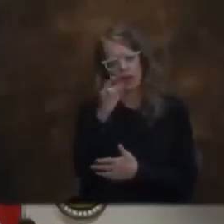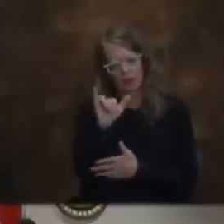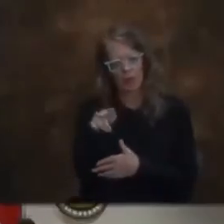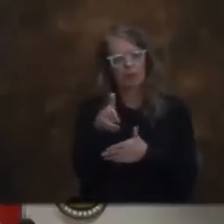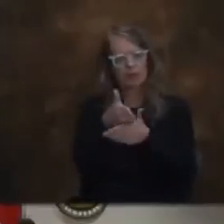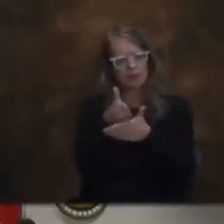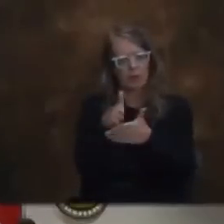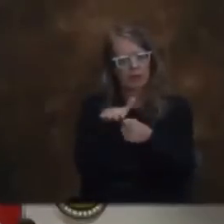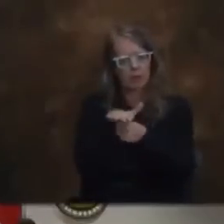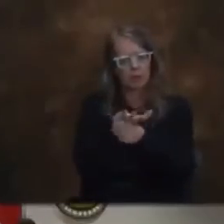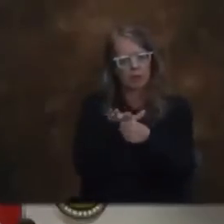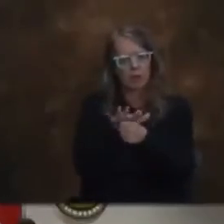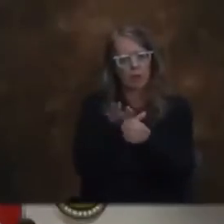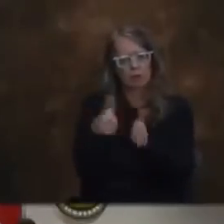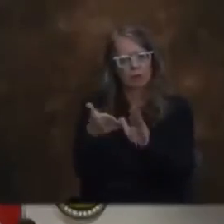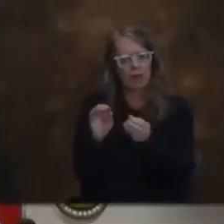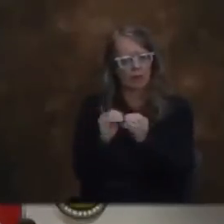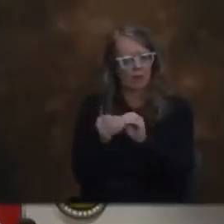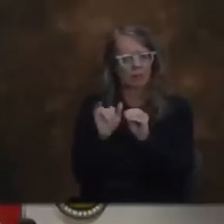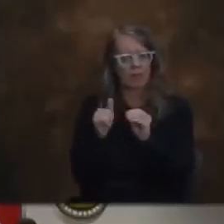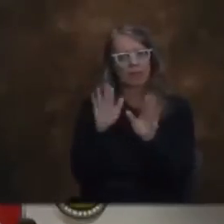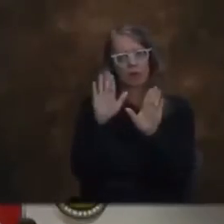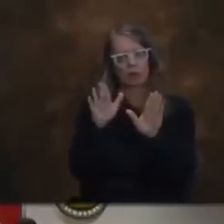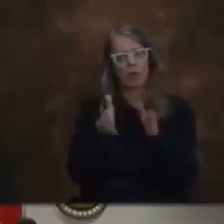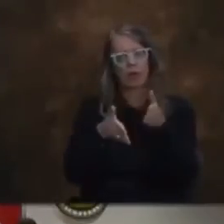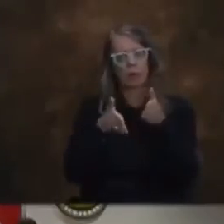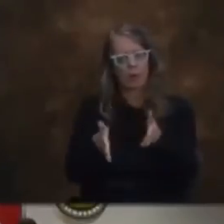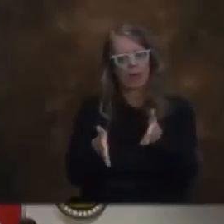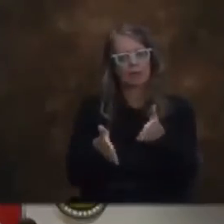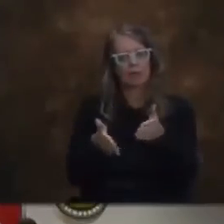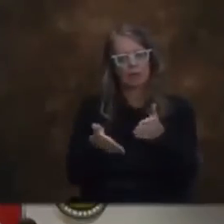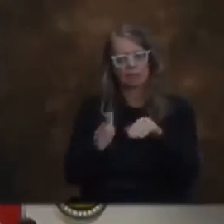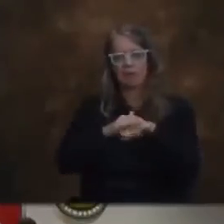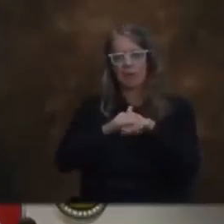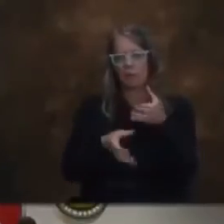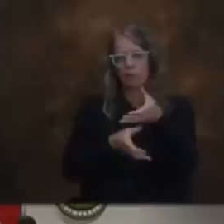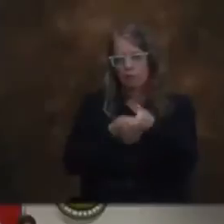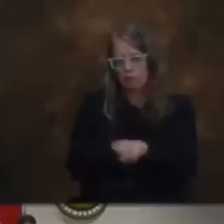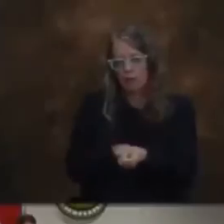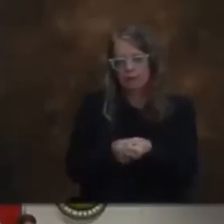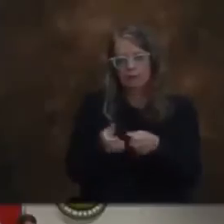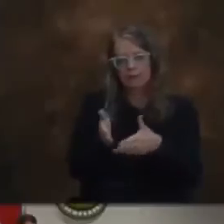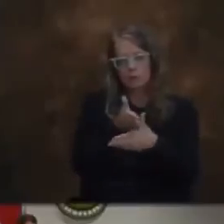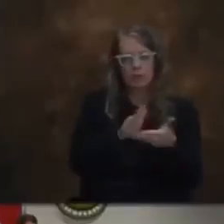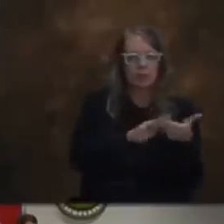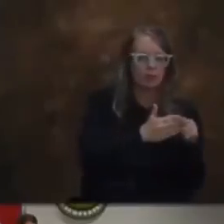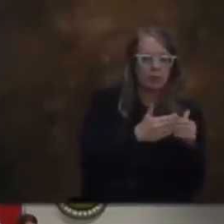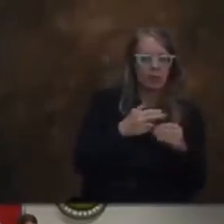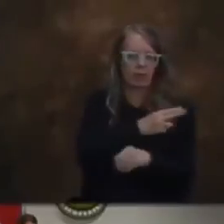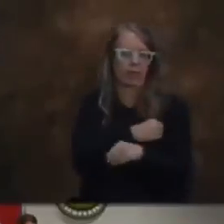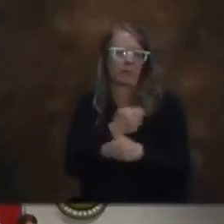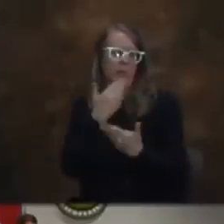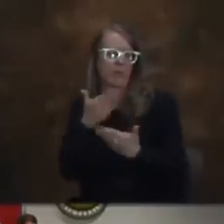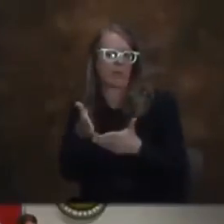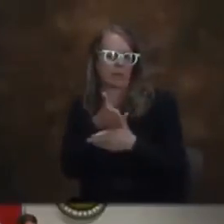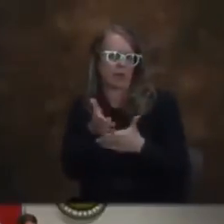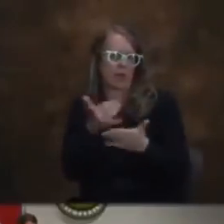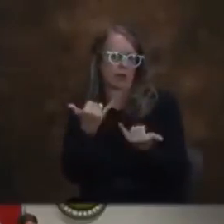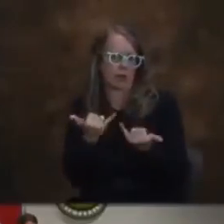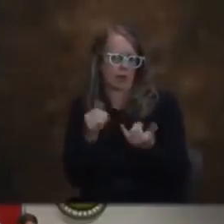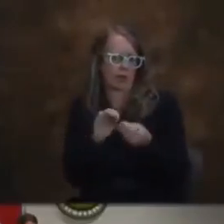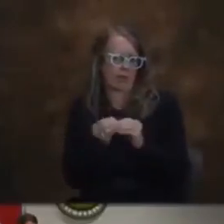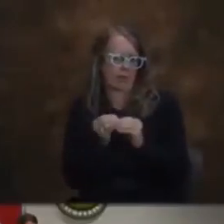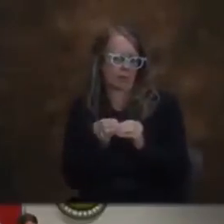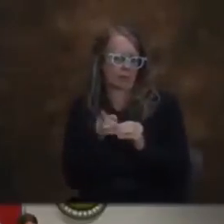creo que es una muy buena manera de ver con qué presentar en nuestra comunidad está en el hospital gracias por compartir esas cifras